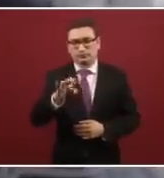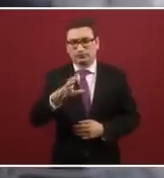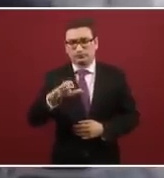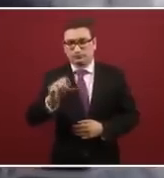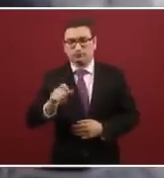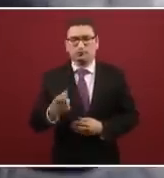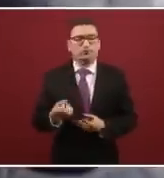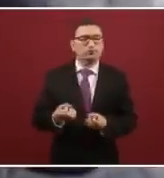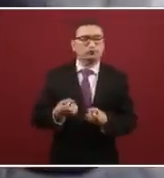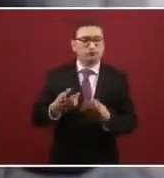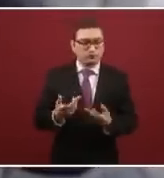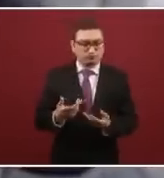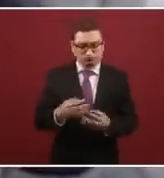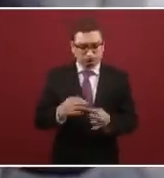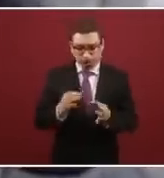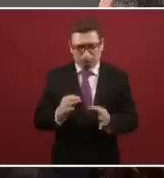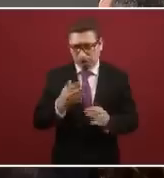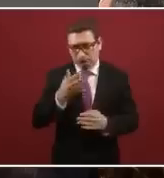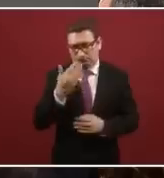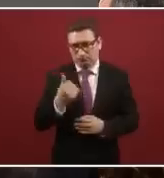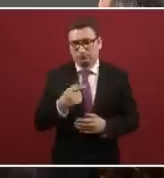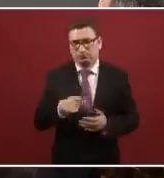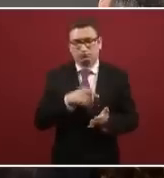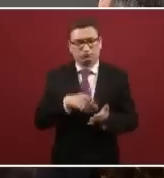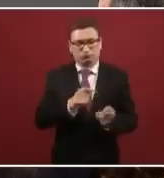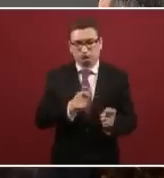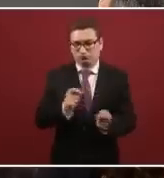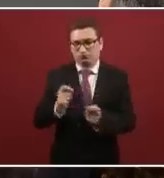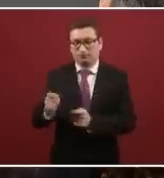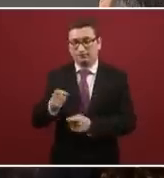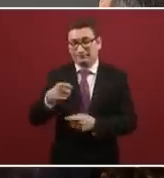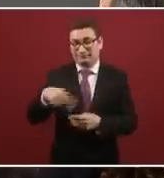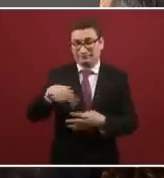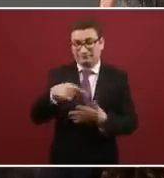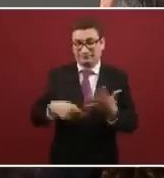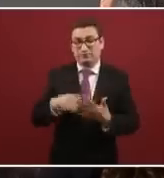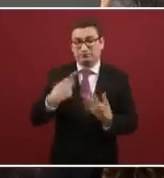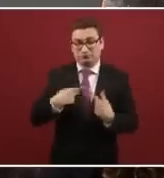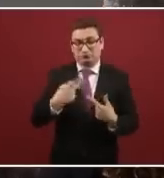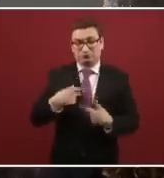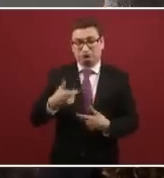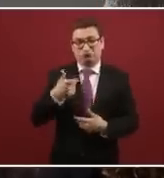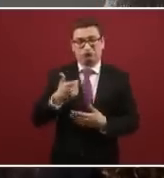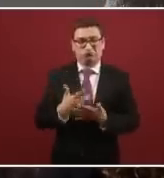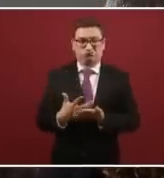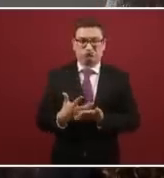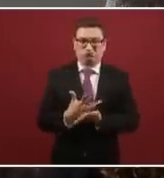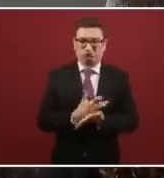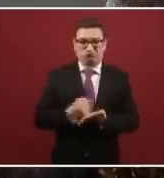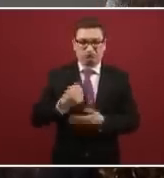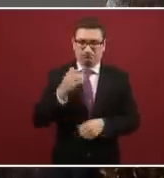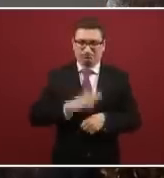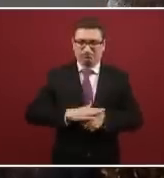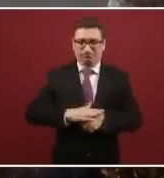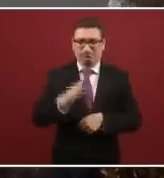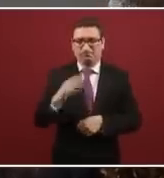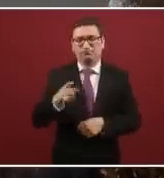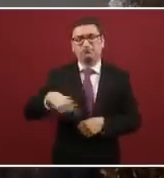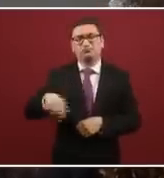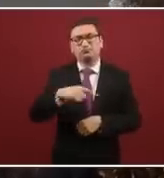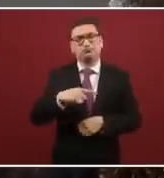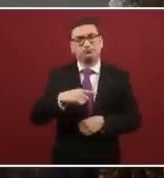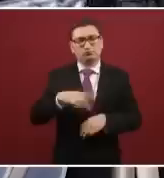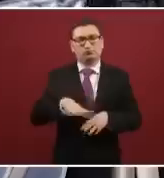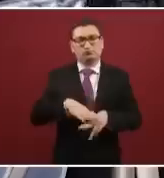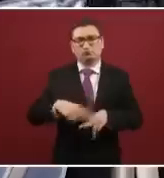tampoco tengo la precisión de las concesiones. Esos señores se llevan la mayor tajada de la venta de los boletos